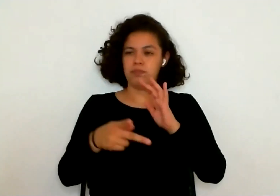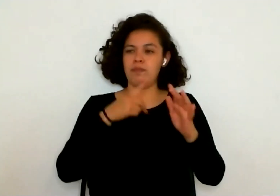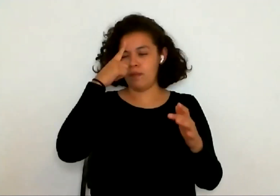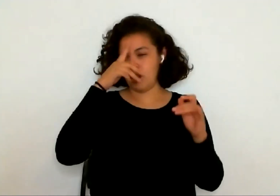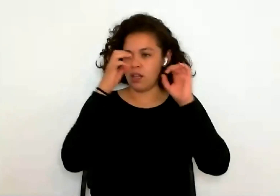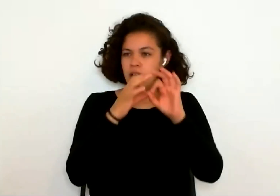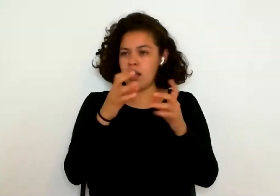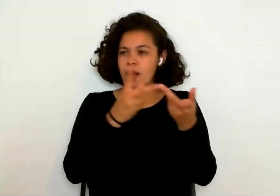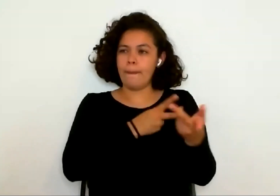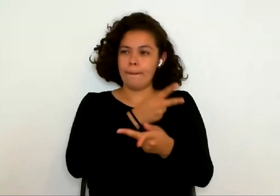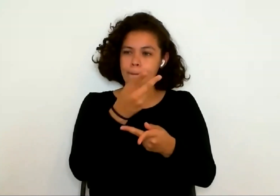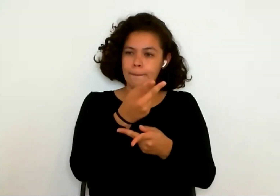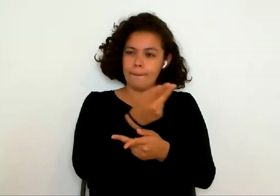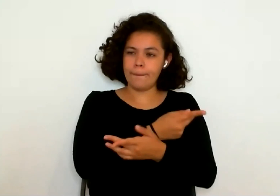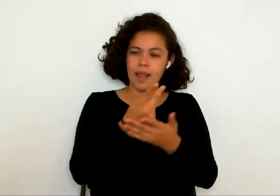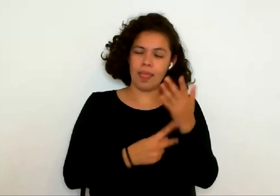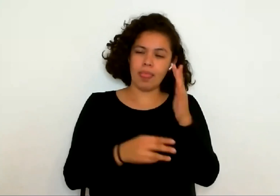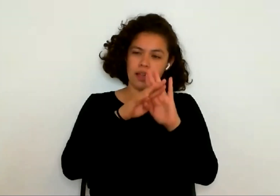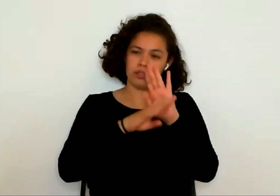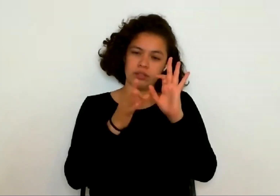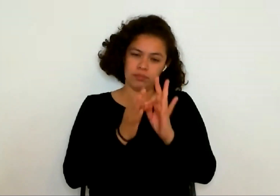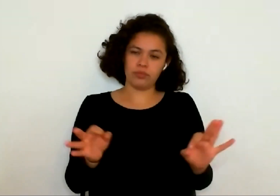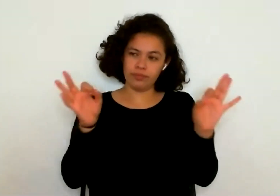la planeación, ¿no? Que les decía, a veces